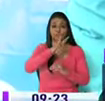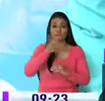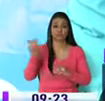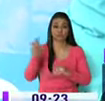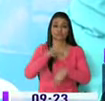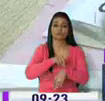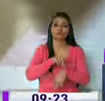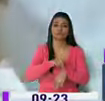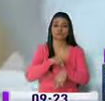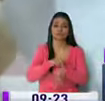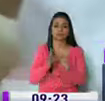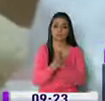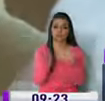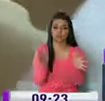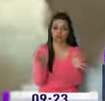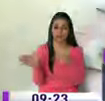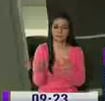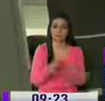7.235 médicos generales,